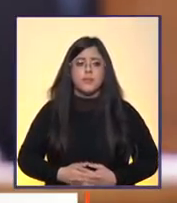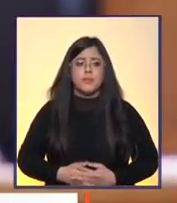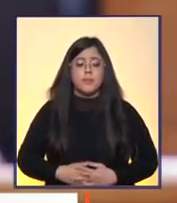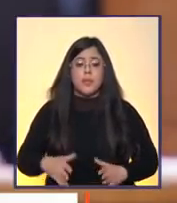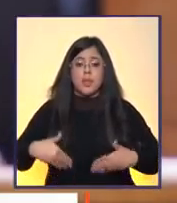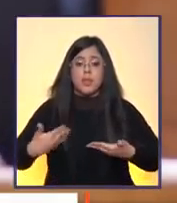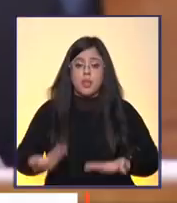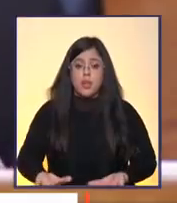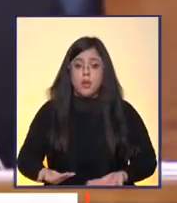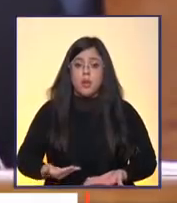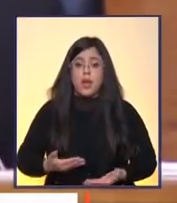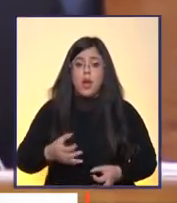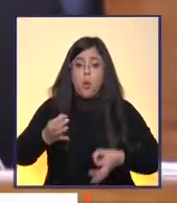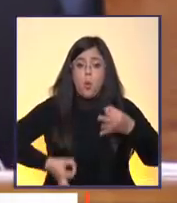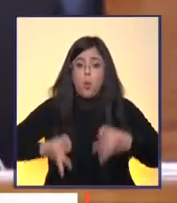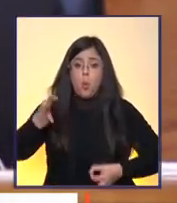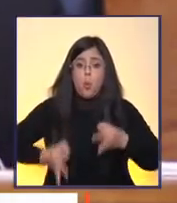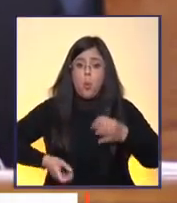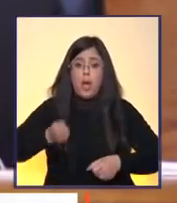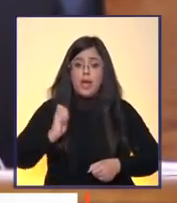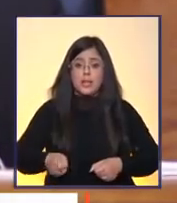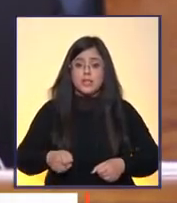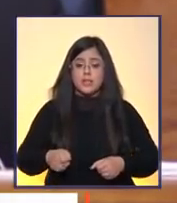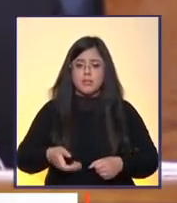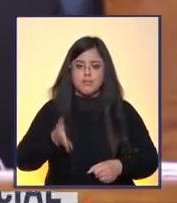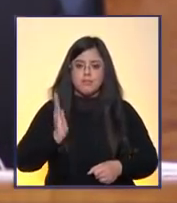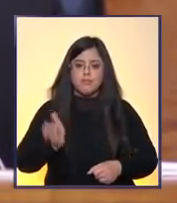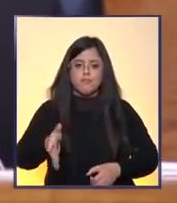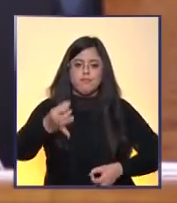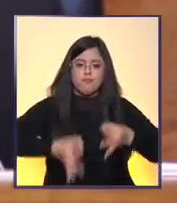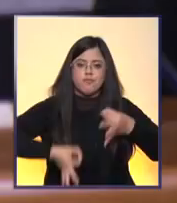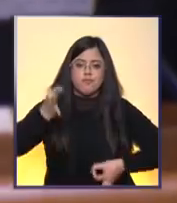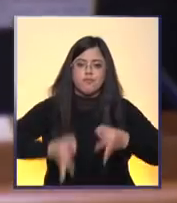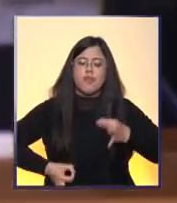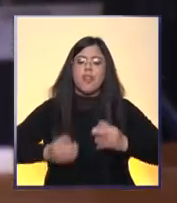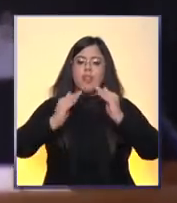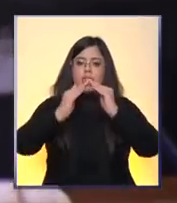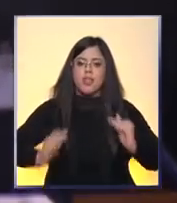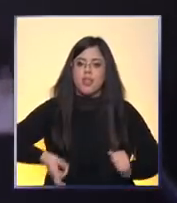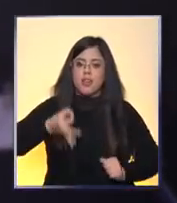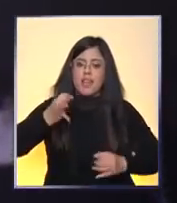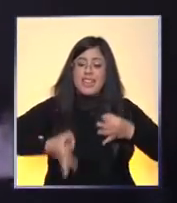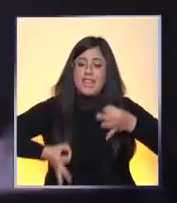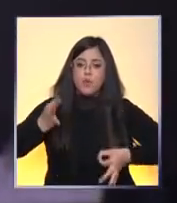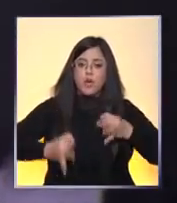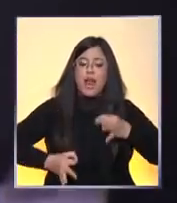Actualmente, Campaña sigue siendo juez en el Tribunal Oral en lo Penal de Melipilla.